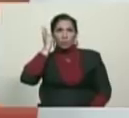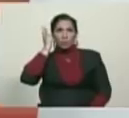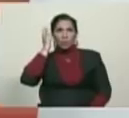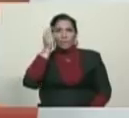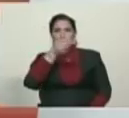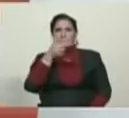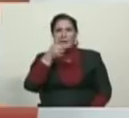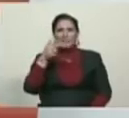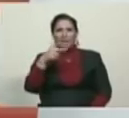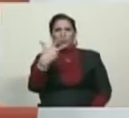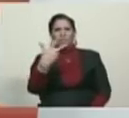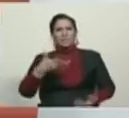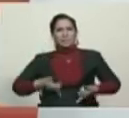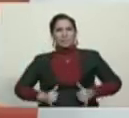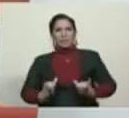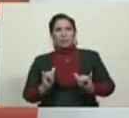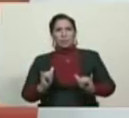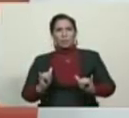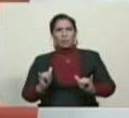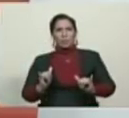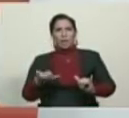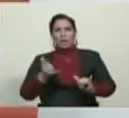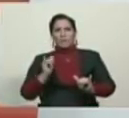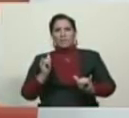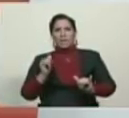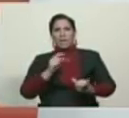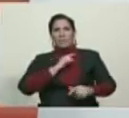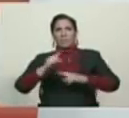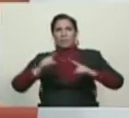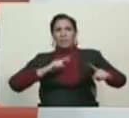3 hijos. Que andaban con un dirigente